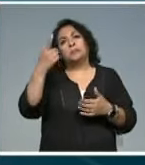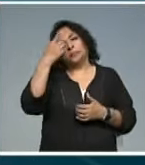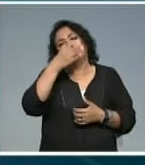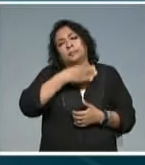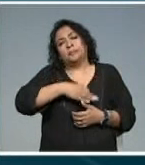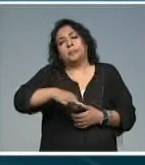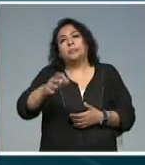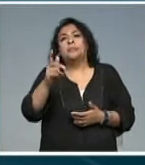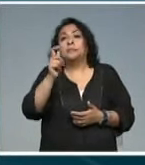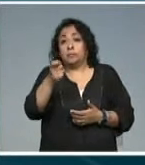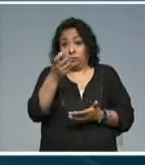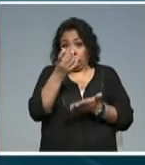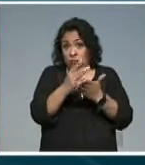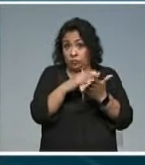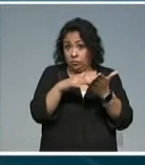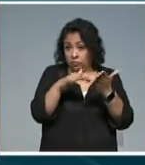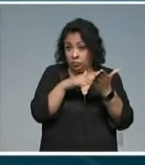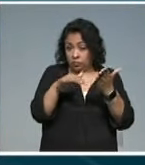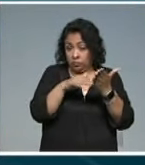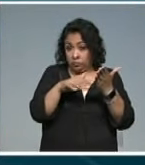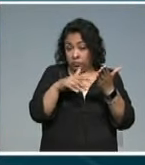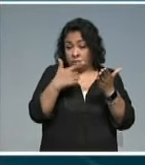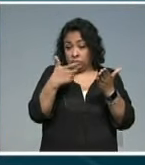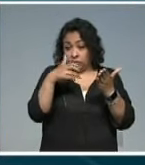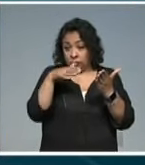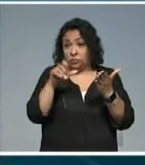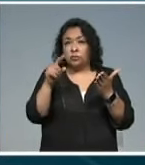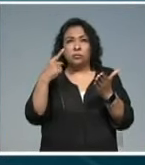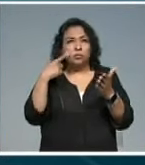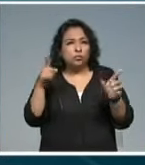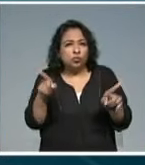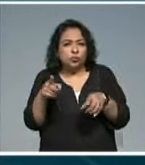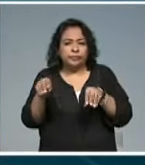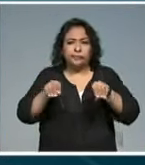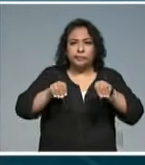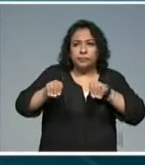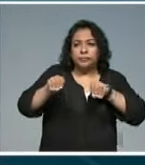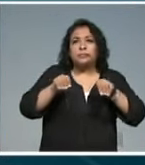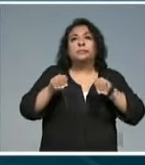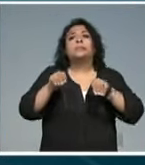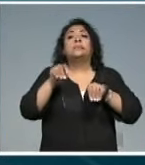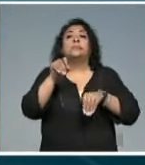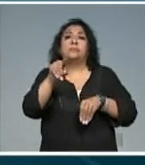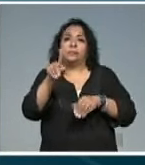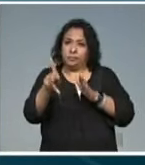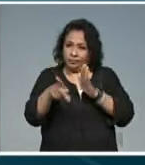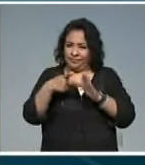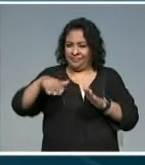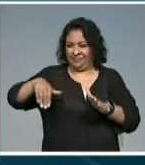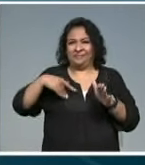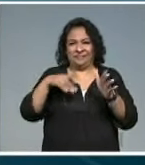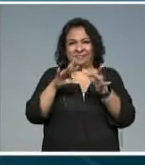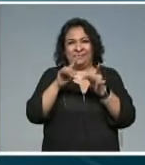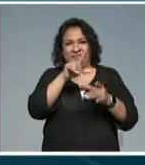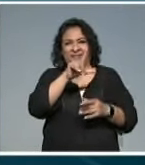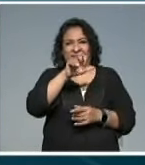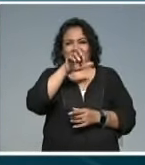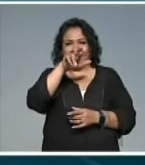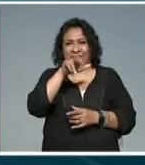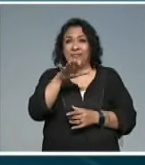celebrar no solo la literatura de Herman Melville, sino la música, el movimiento, y por supuesto, ahí está otra vez lo que platicaba hace rato